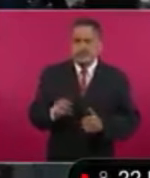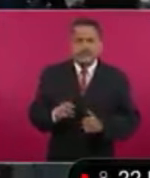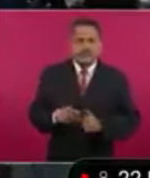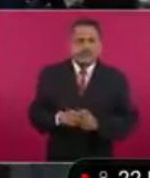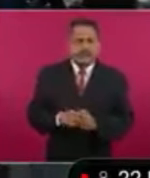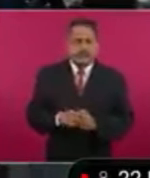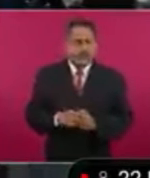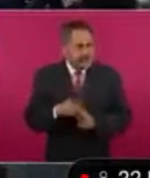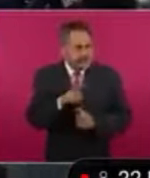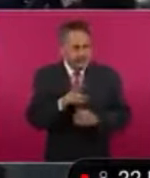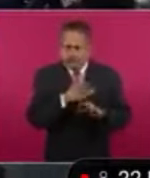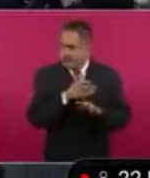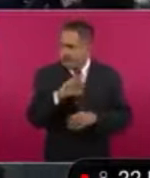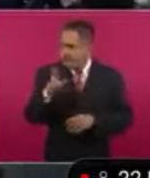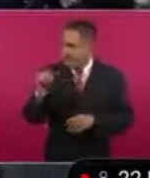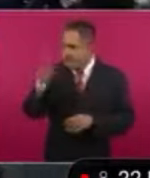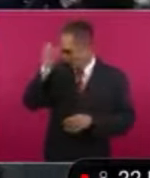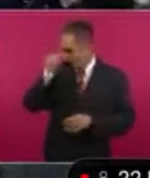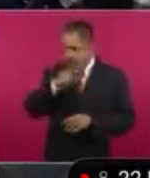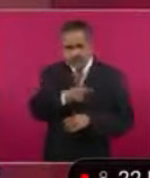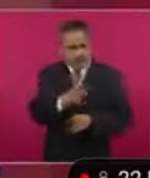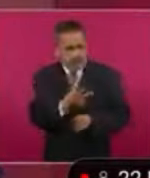en contra,